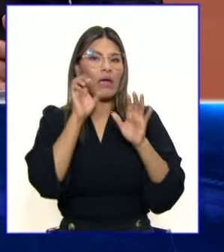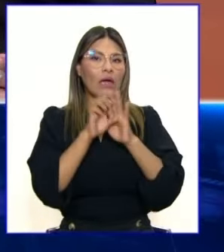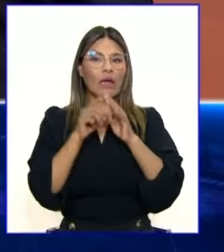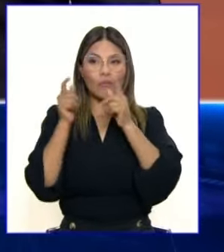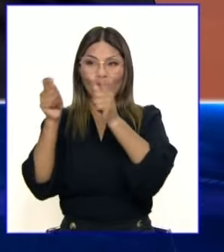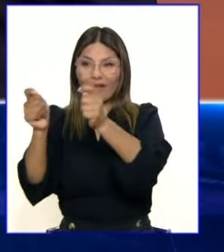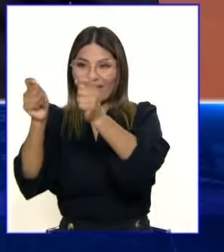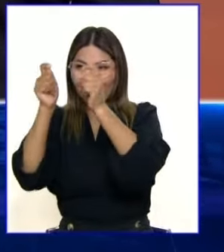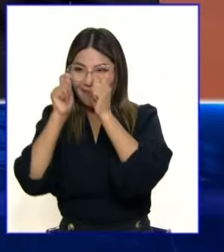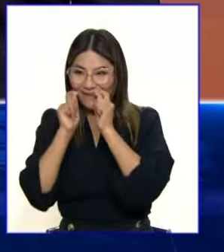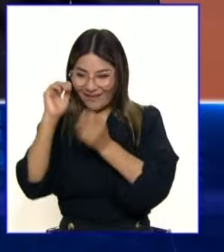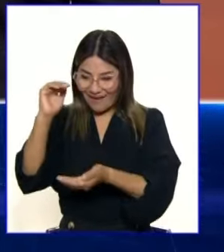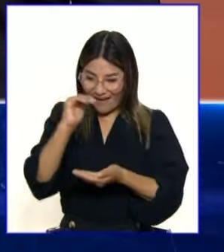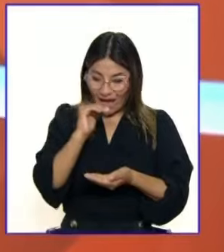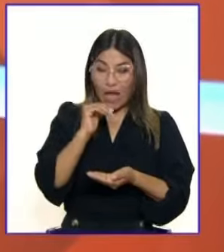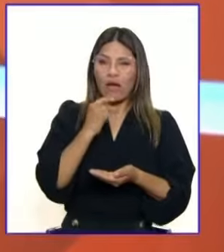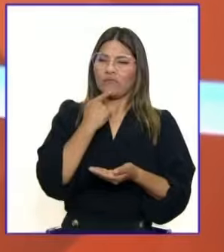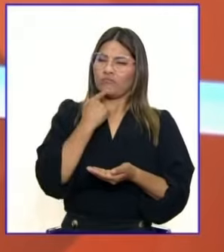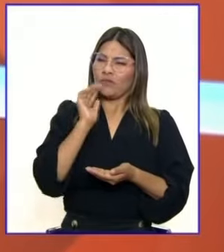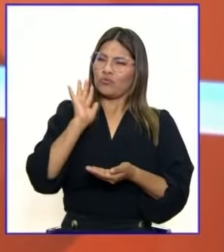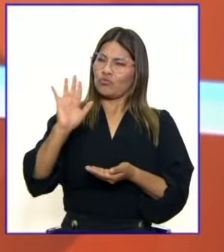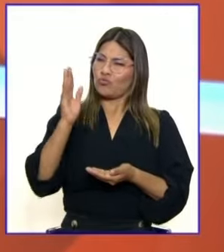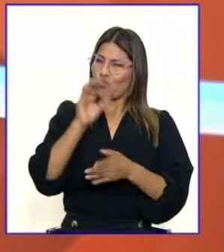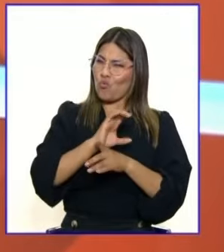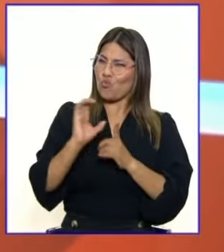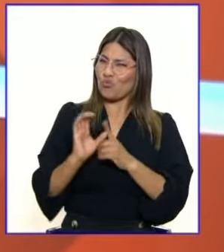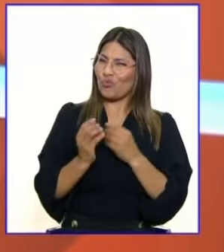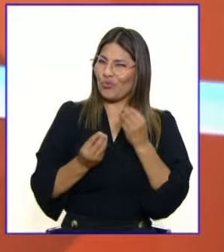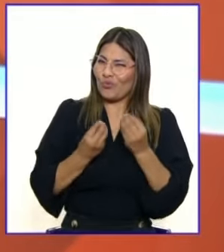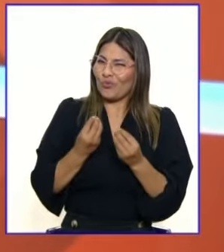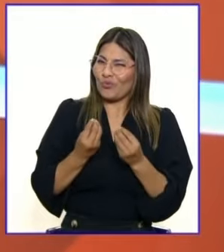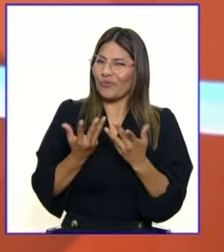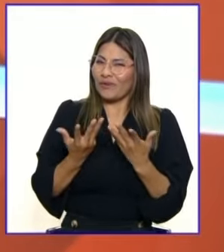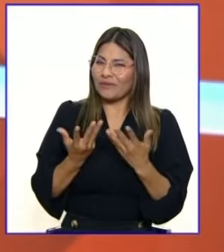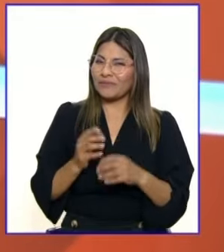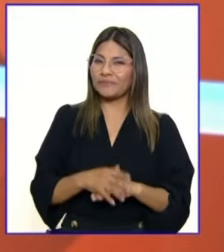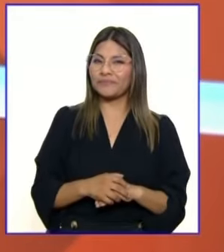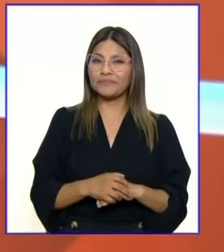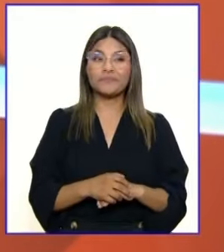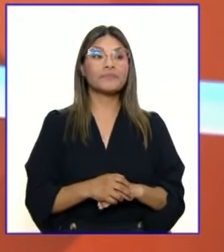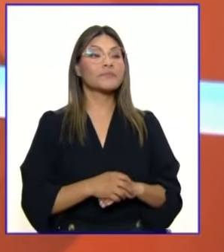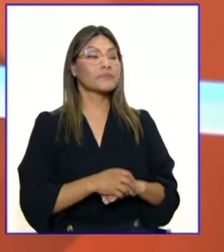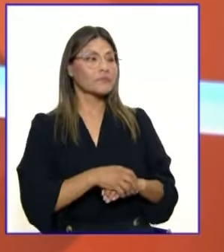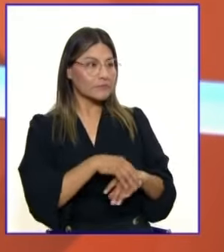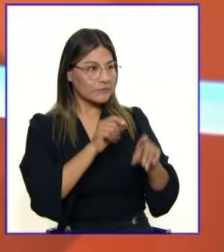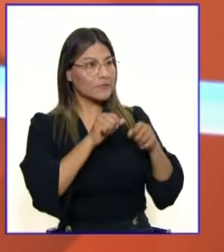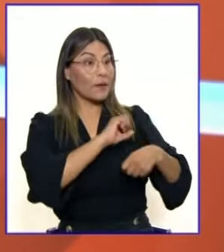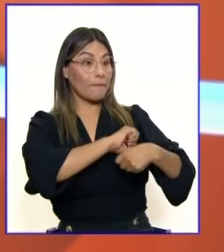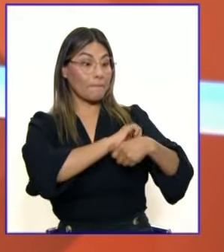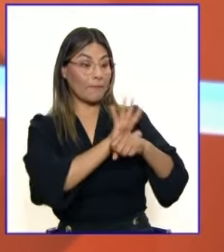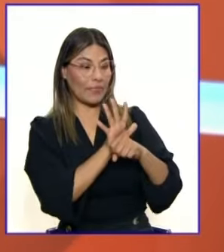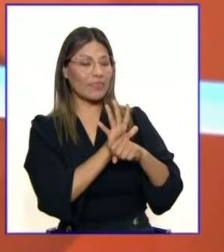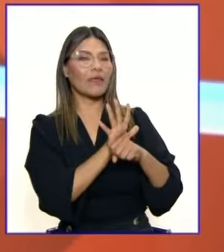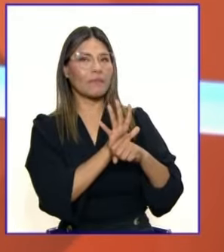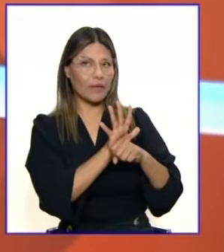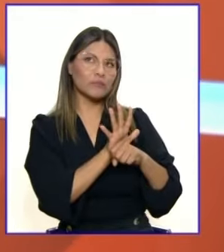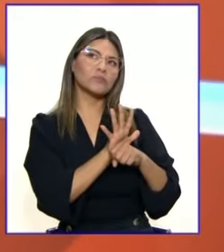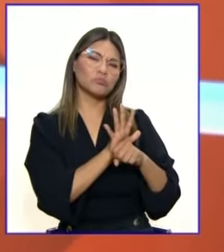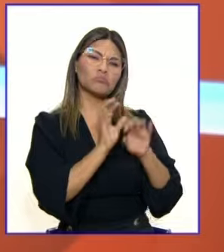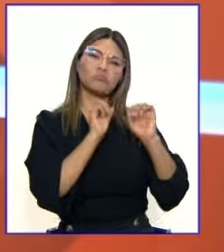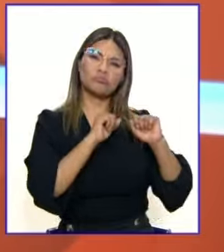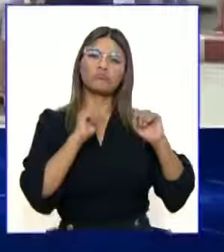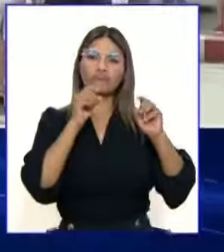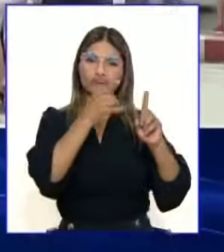ejemplo. Sí, sí. En primer lugar, la pandemia marcó un hito en el sentido de que sí, obviamente que sí es posible hacer